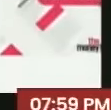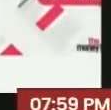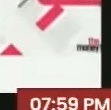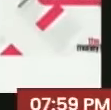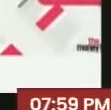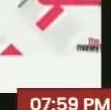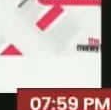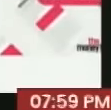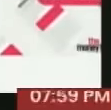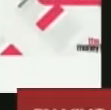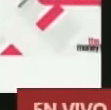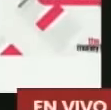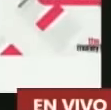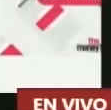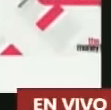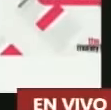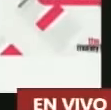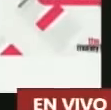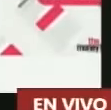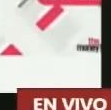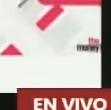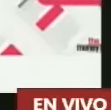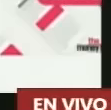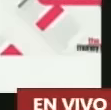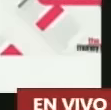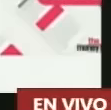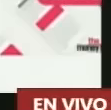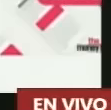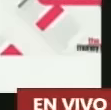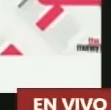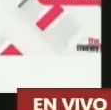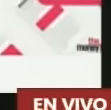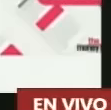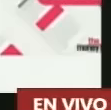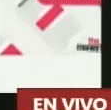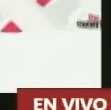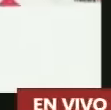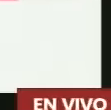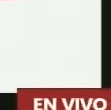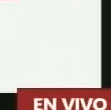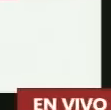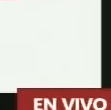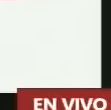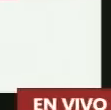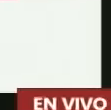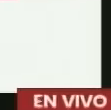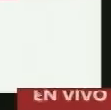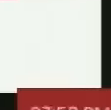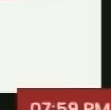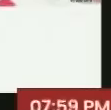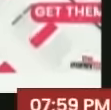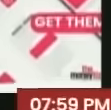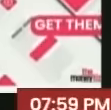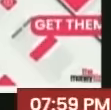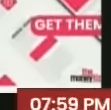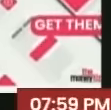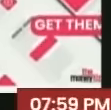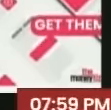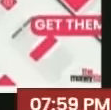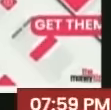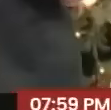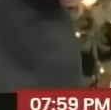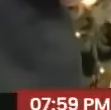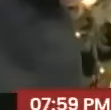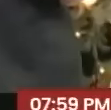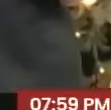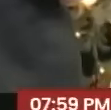esta ejecución de proyectos científicos y tecnológicos que brindan soluciones a la población venezolana en materia de salud. Vamos